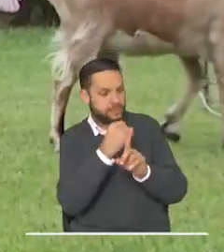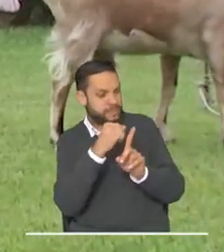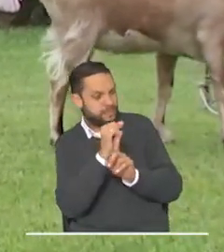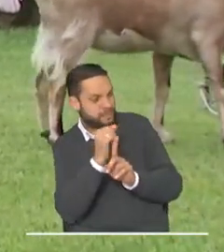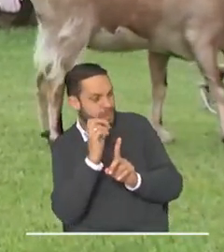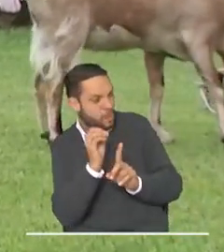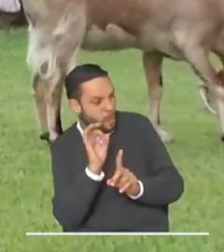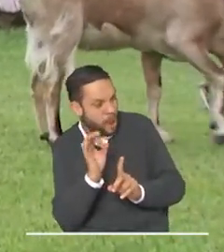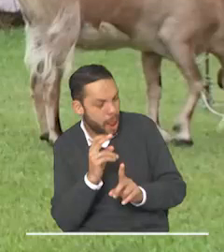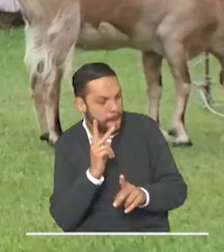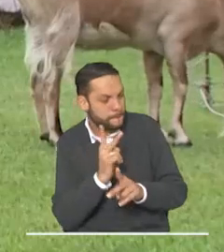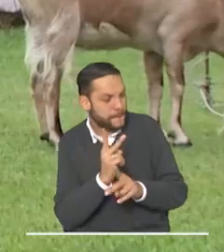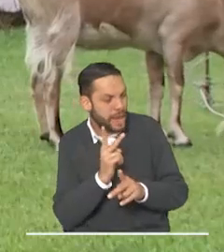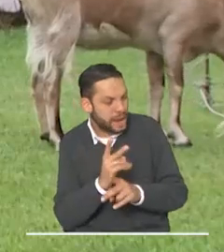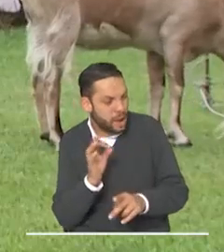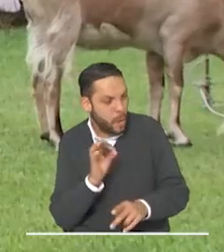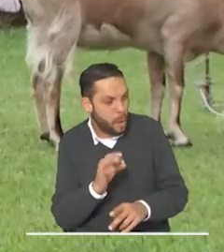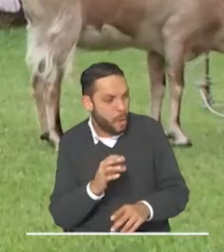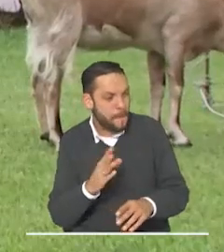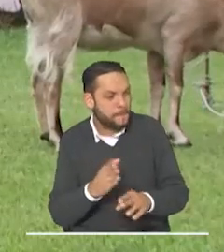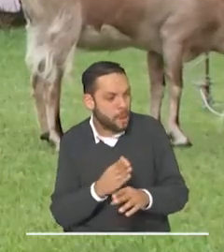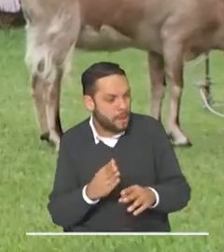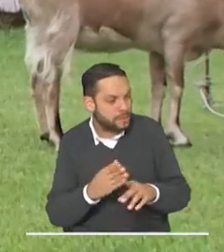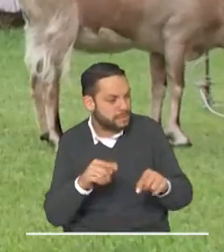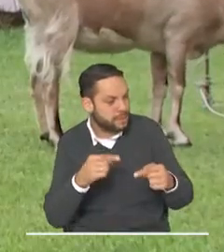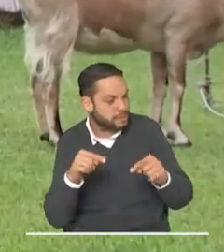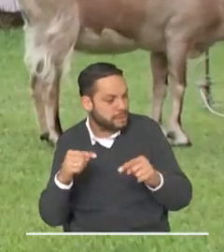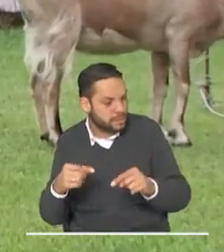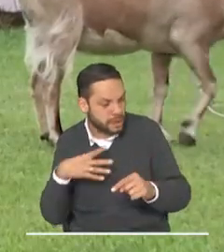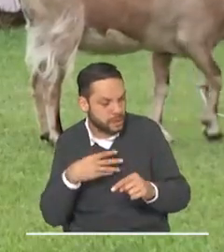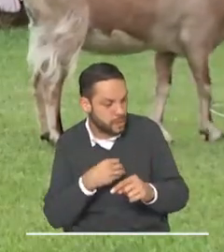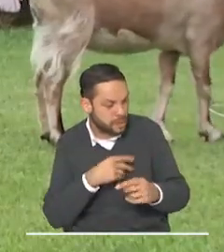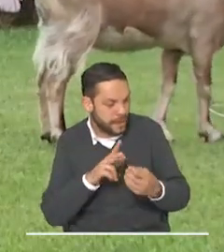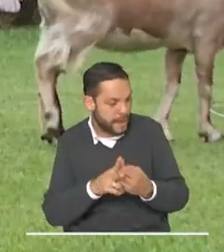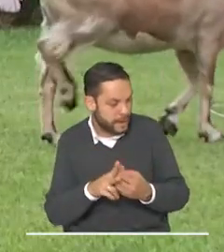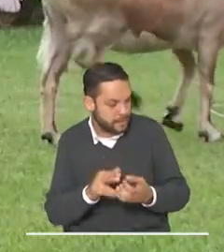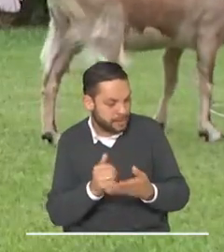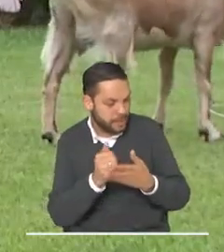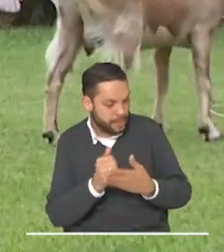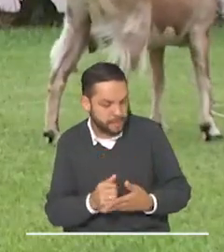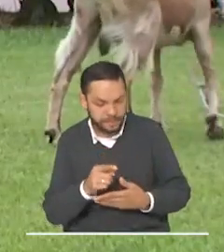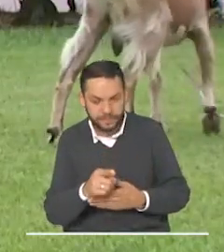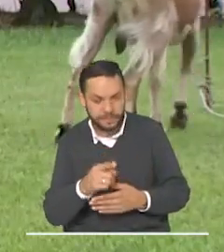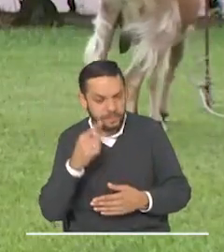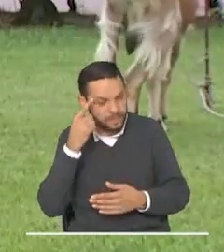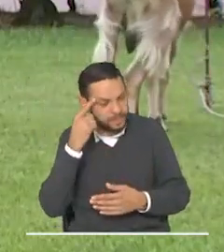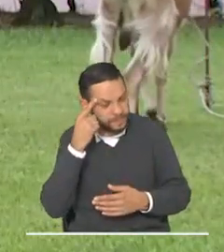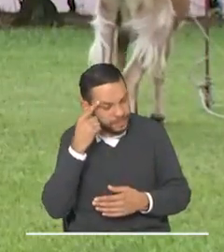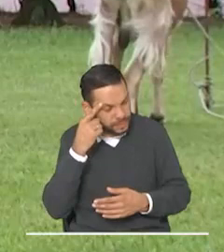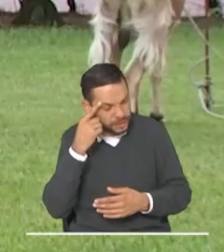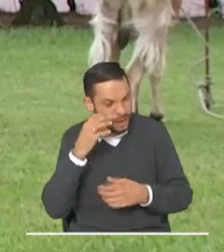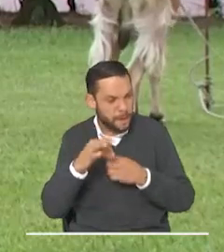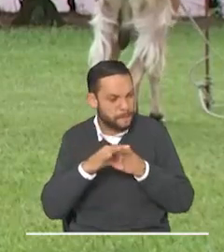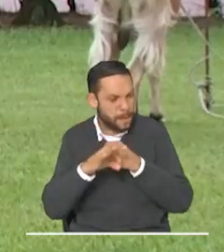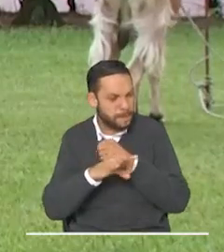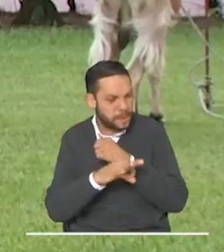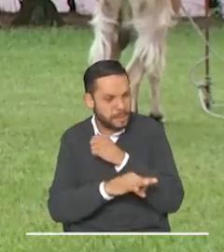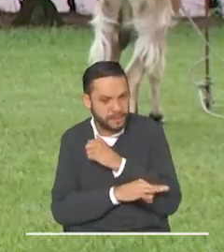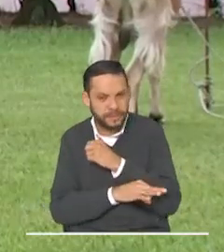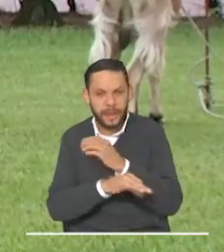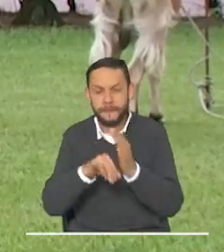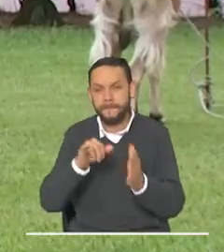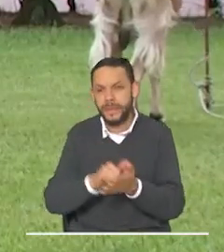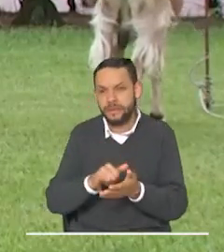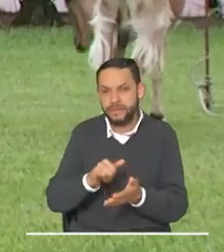no todos tienen las herramientas para enfrentar los riesgos Especialmente los riesgos psíquicos los riesgos psíquicos como ustedes